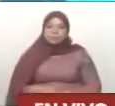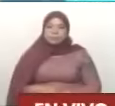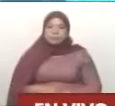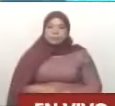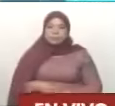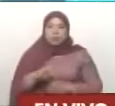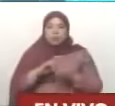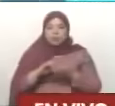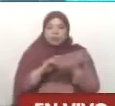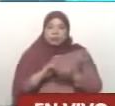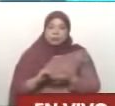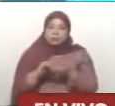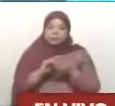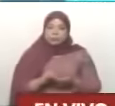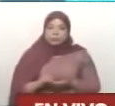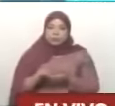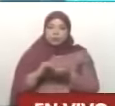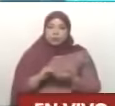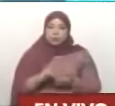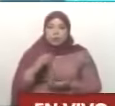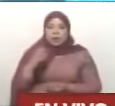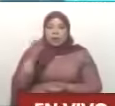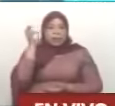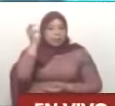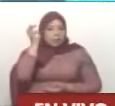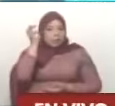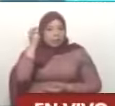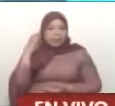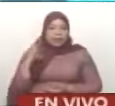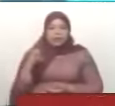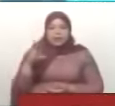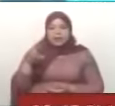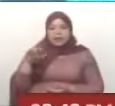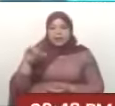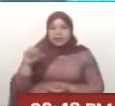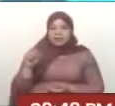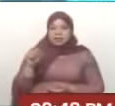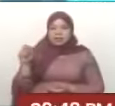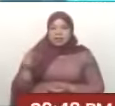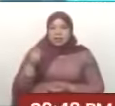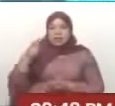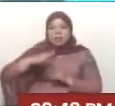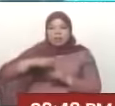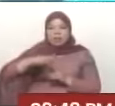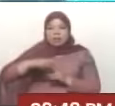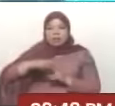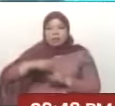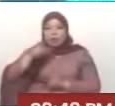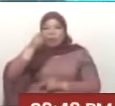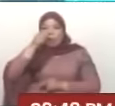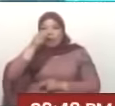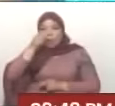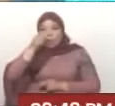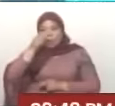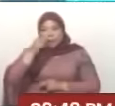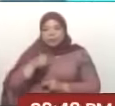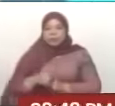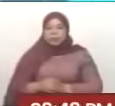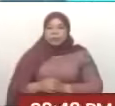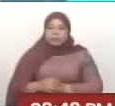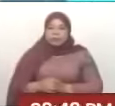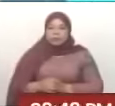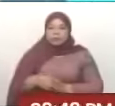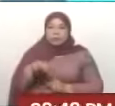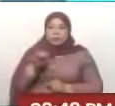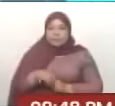estado Trujillo, Cristin Chirino, una muchacha. En el estado Táchira, Anderson Poveda. En el